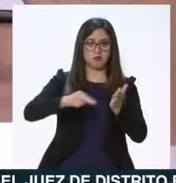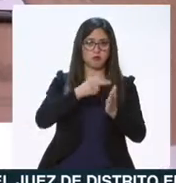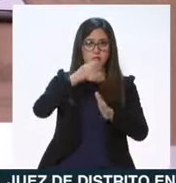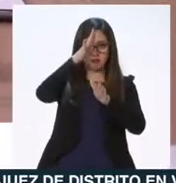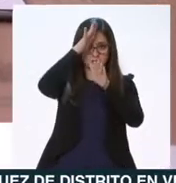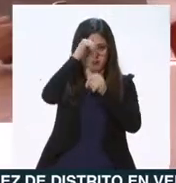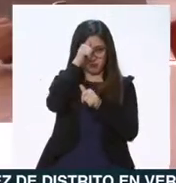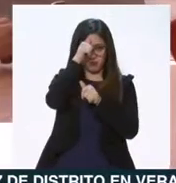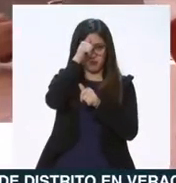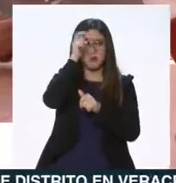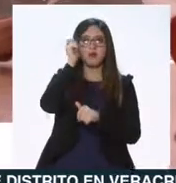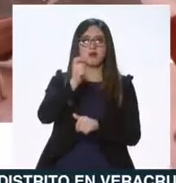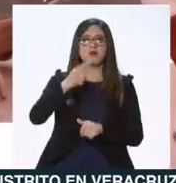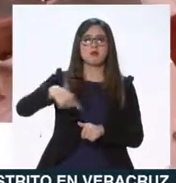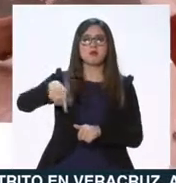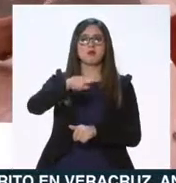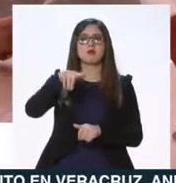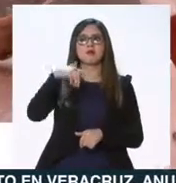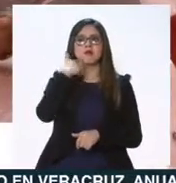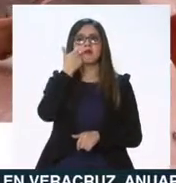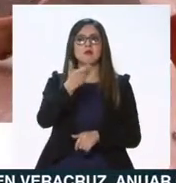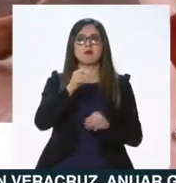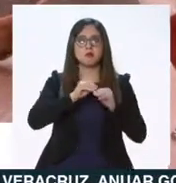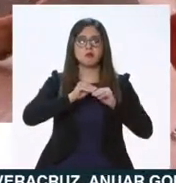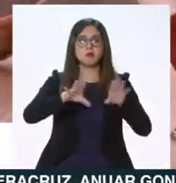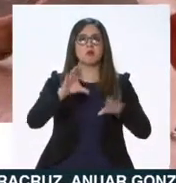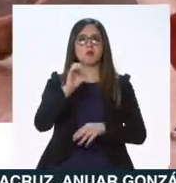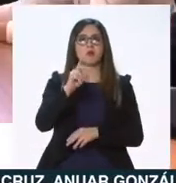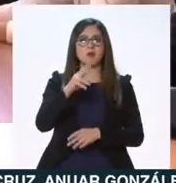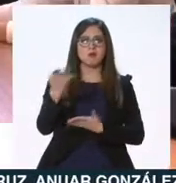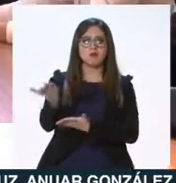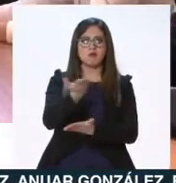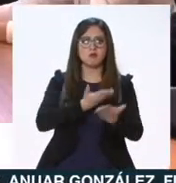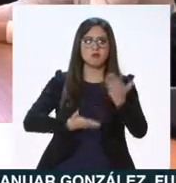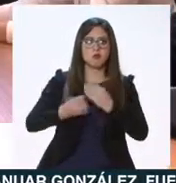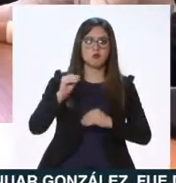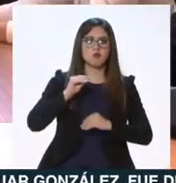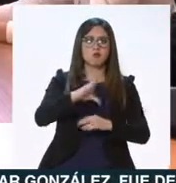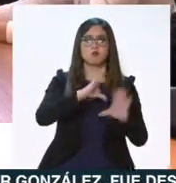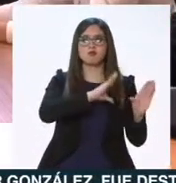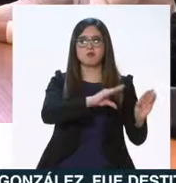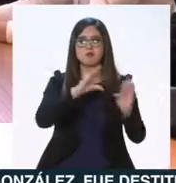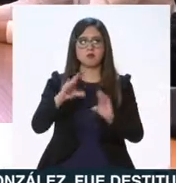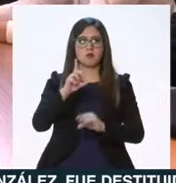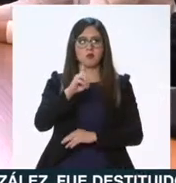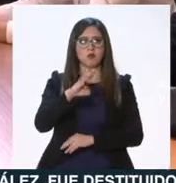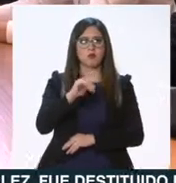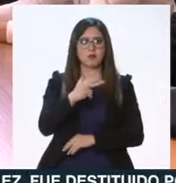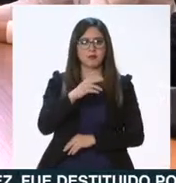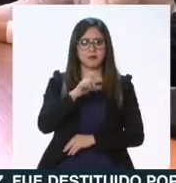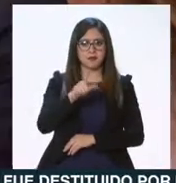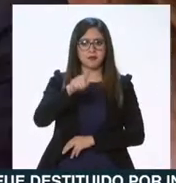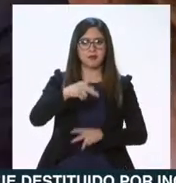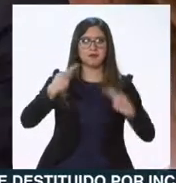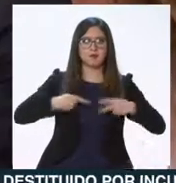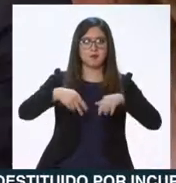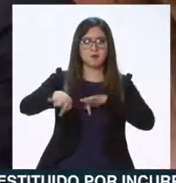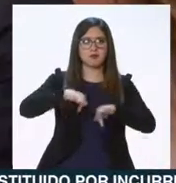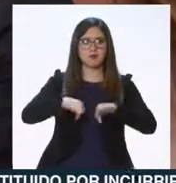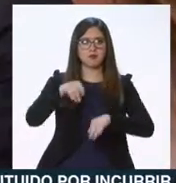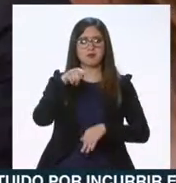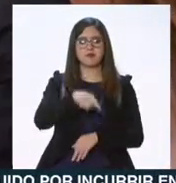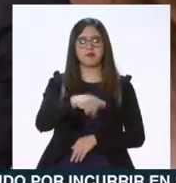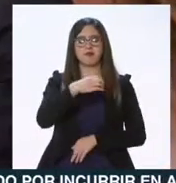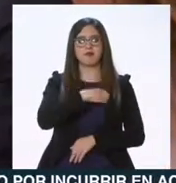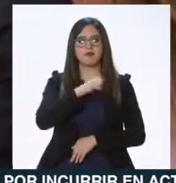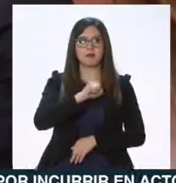de colaboración con el objetivo de realizar coproducciones, colaboración y la capacitación por parte de Deutsche Welle al personal del Sistema Público de